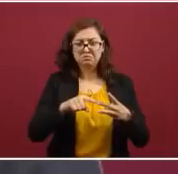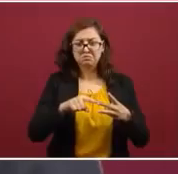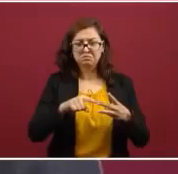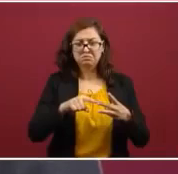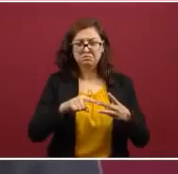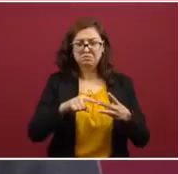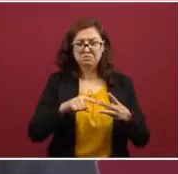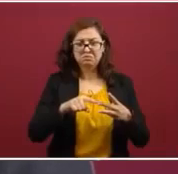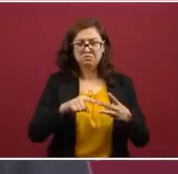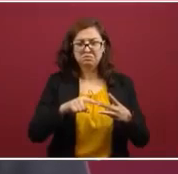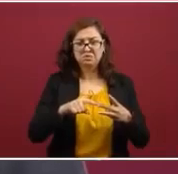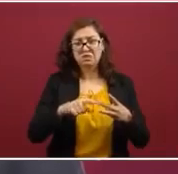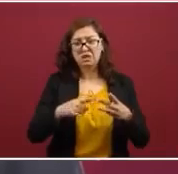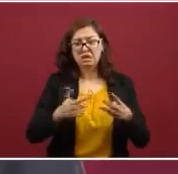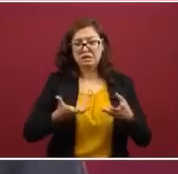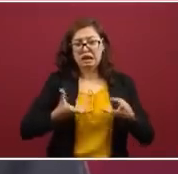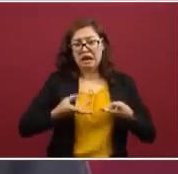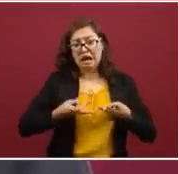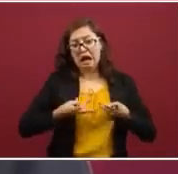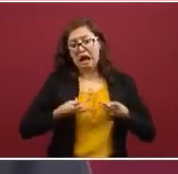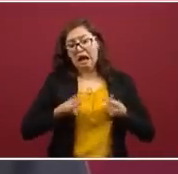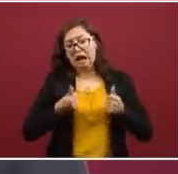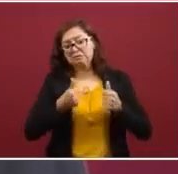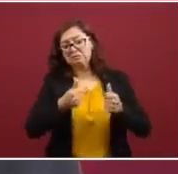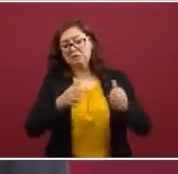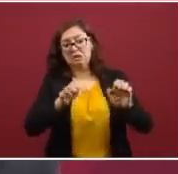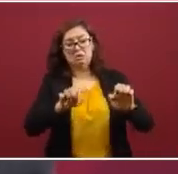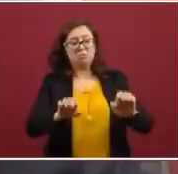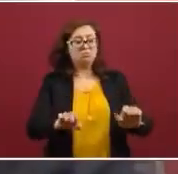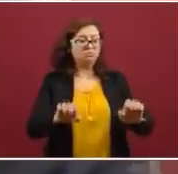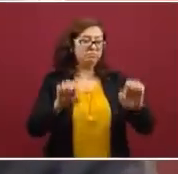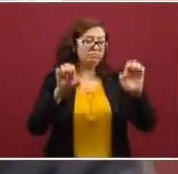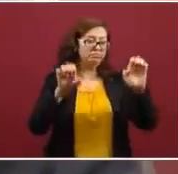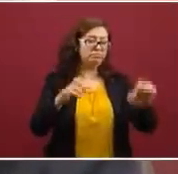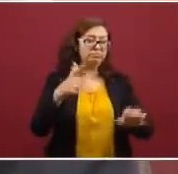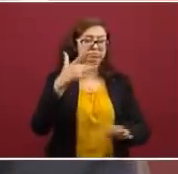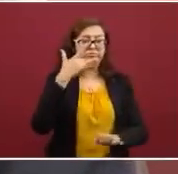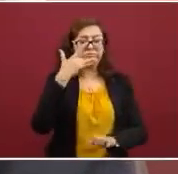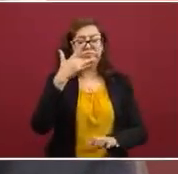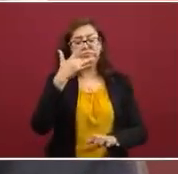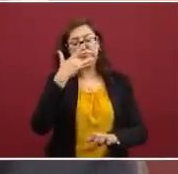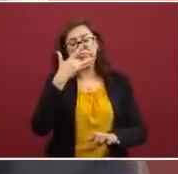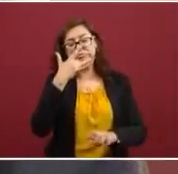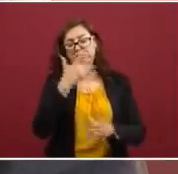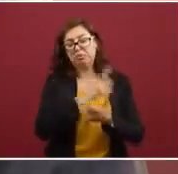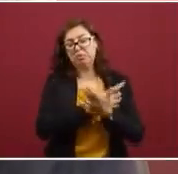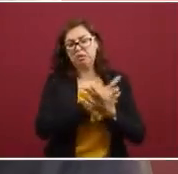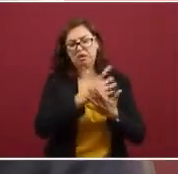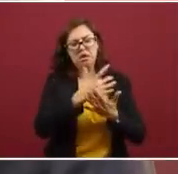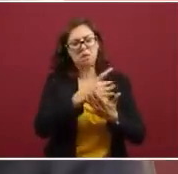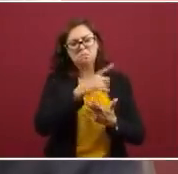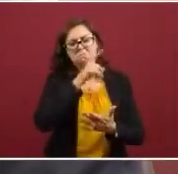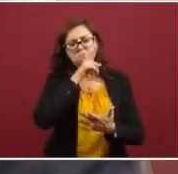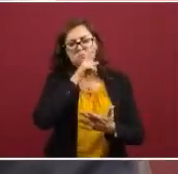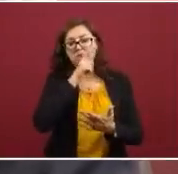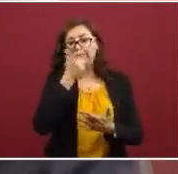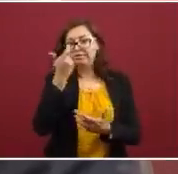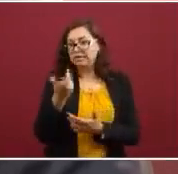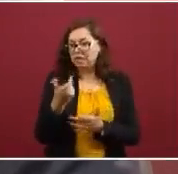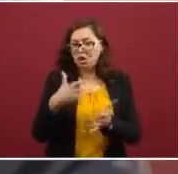gobierno extravagante de gastos superfluos, todo lo que se